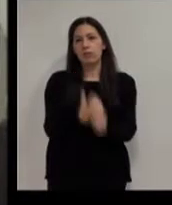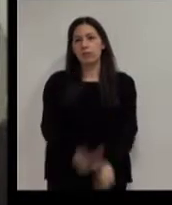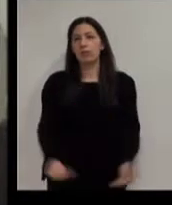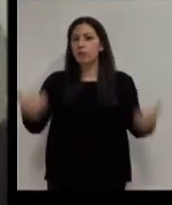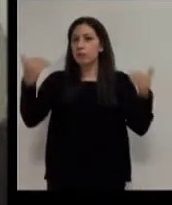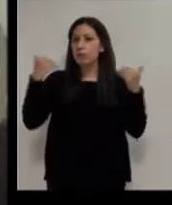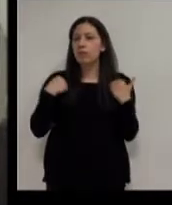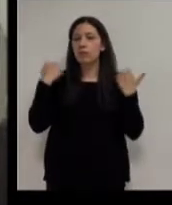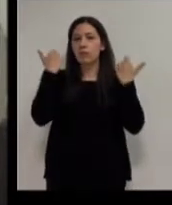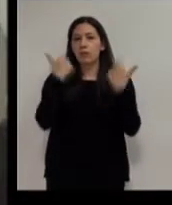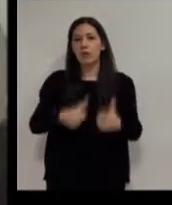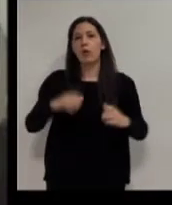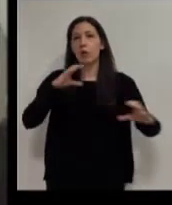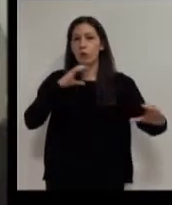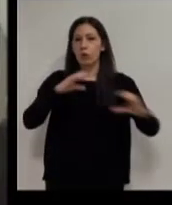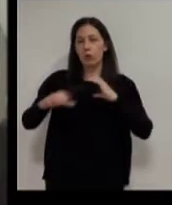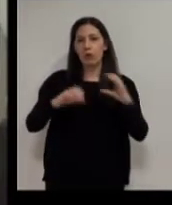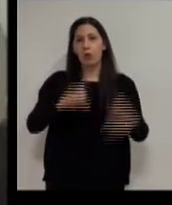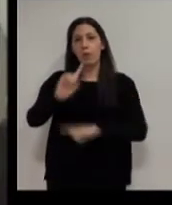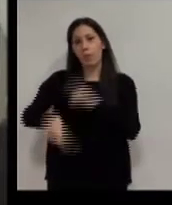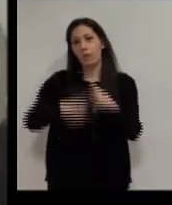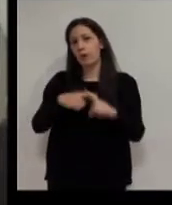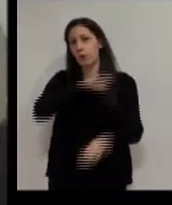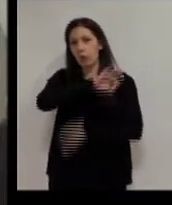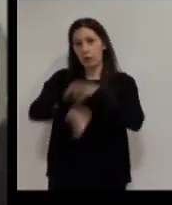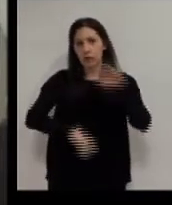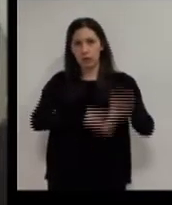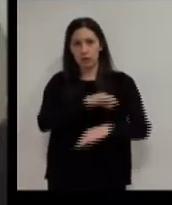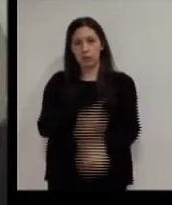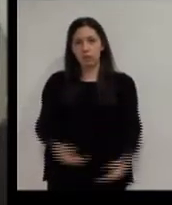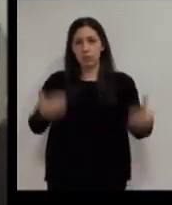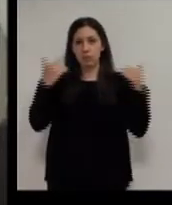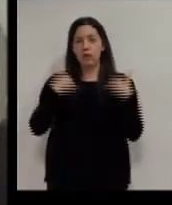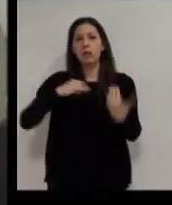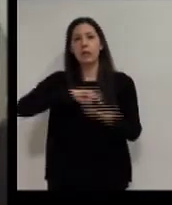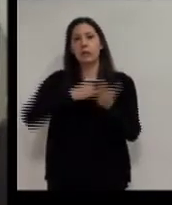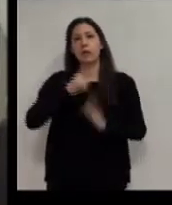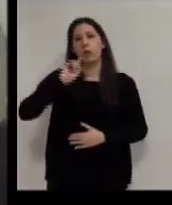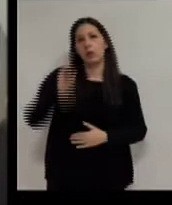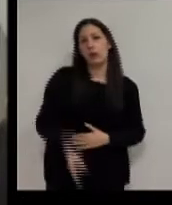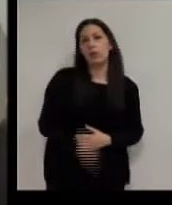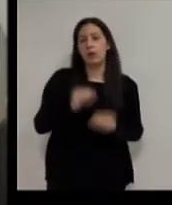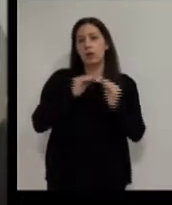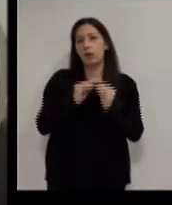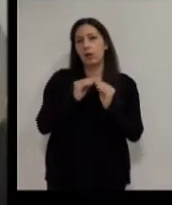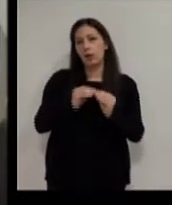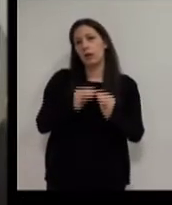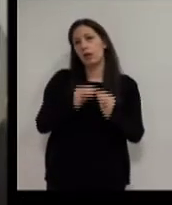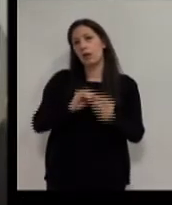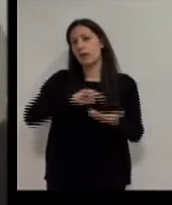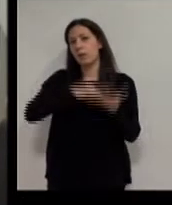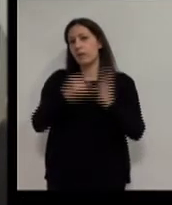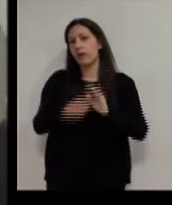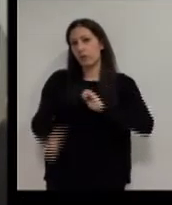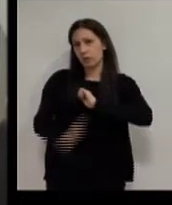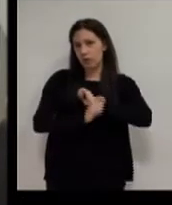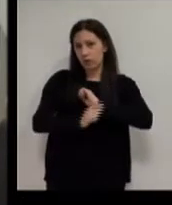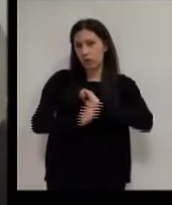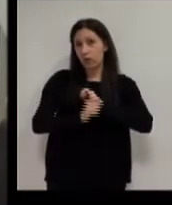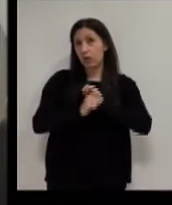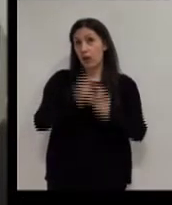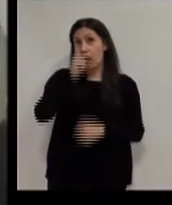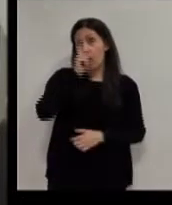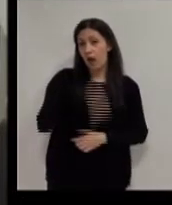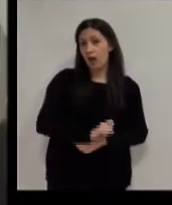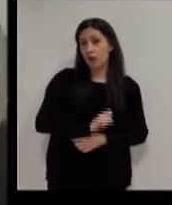responsable del Departamento de Comunicación y Organización, técnico de Dirección de Planificación Estratégica y desde el